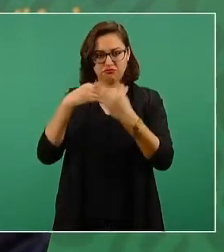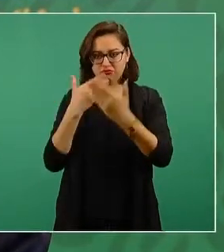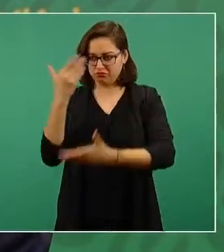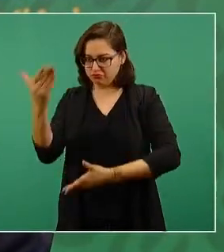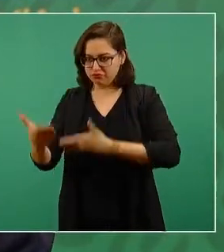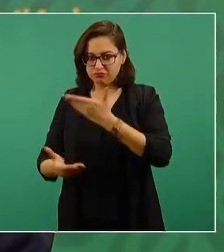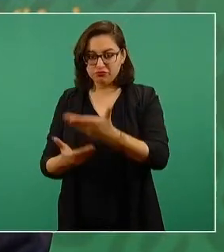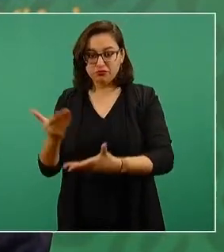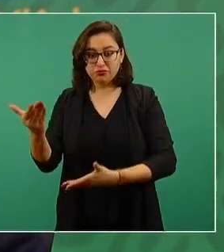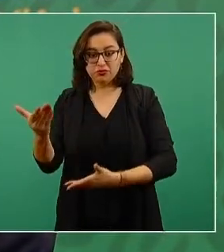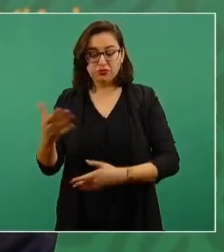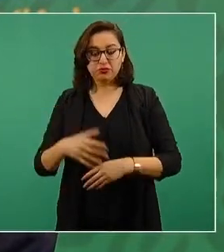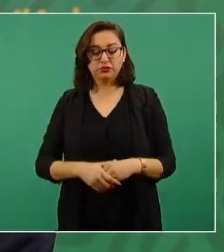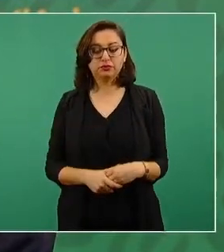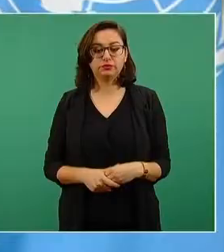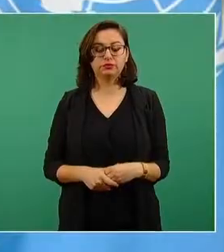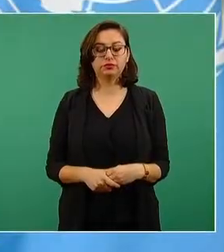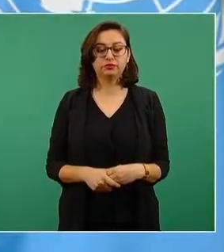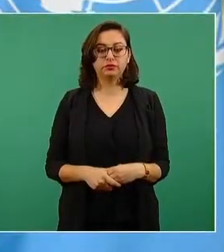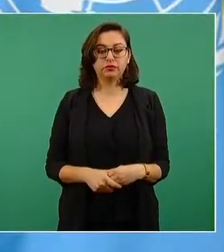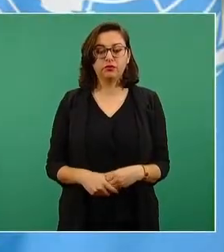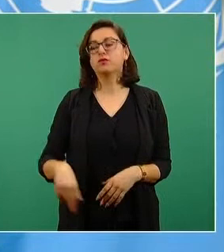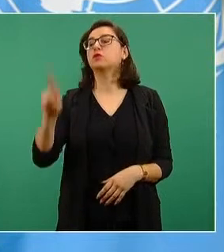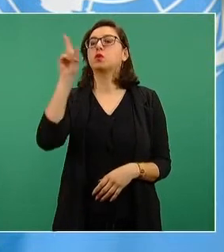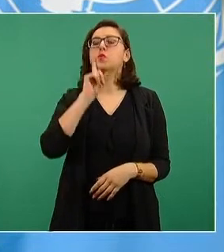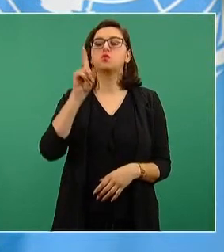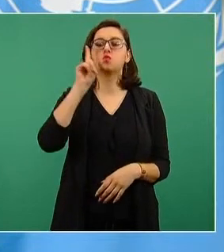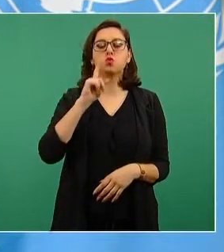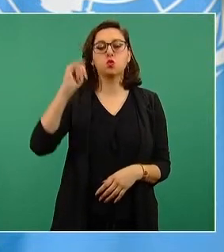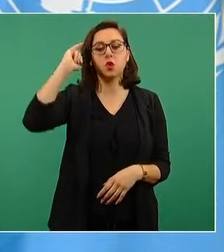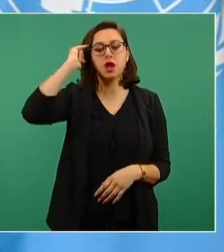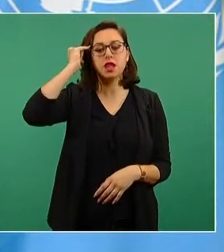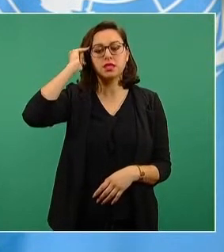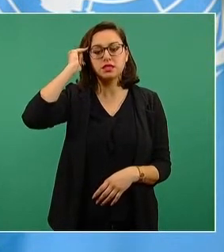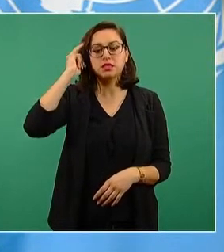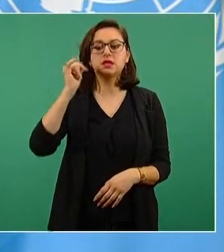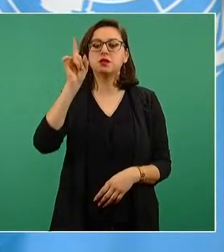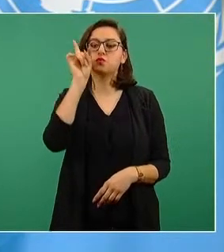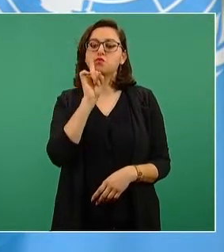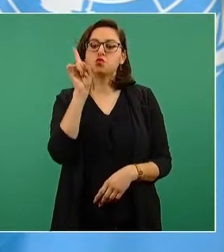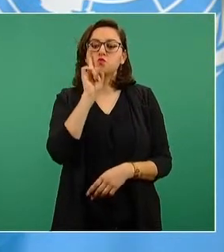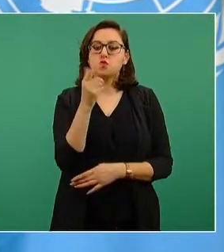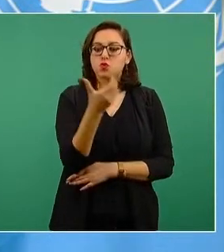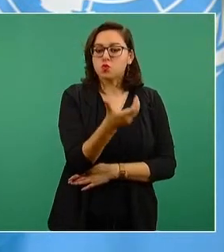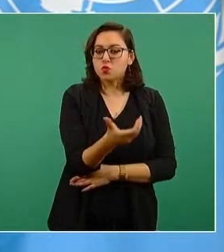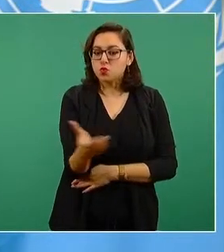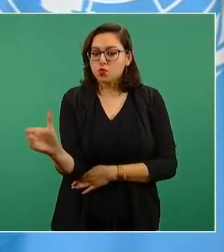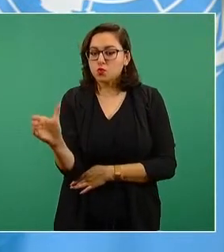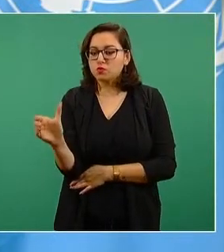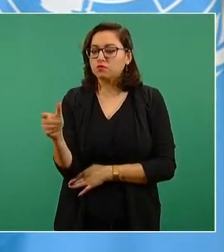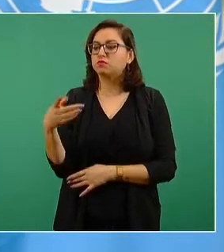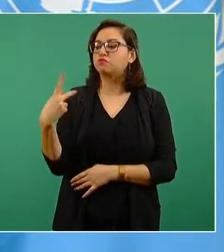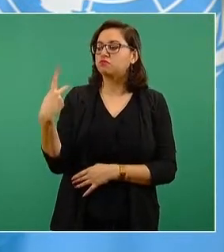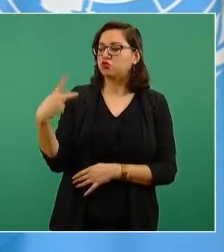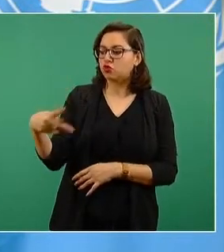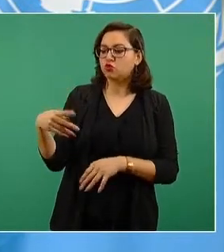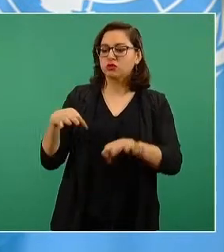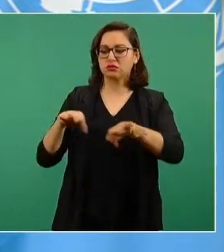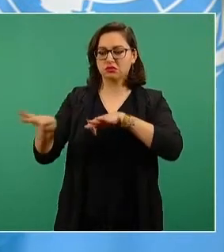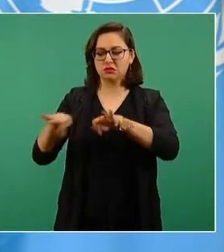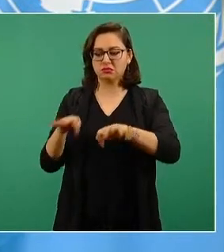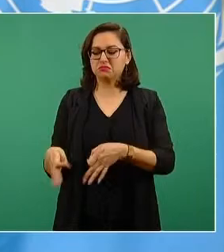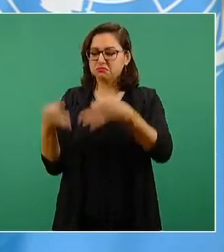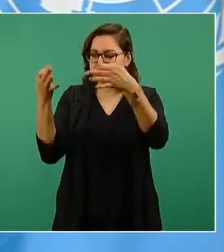Ahora las mujeres indígenas y campesinas tienen oportunidades de trabajo digno,